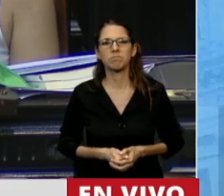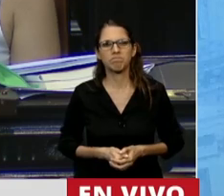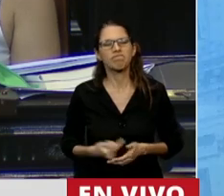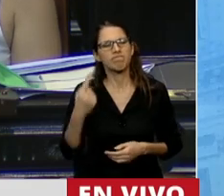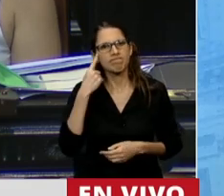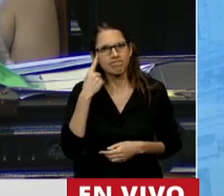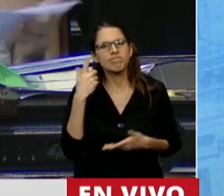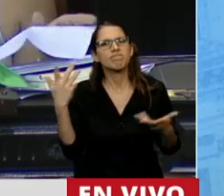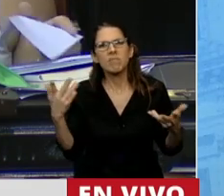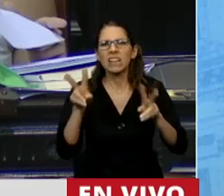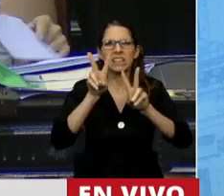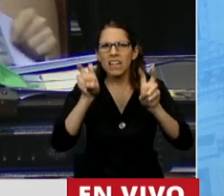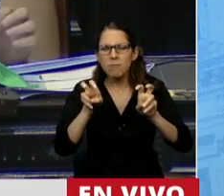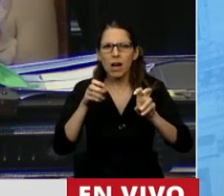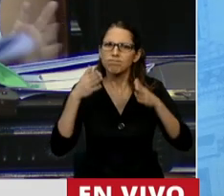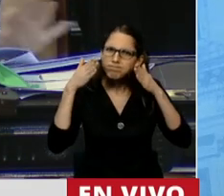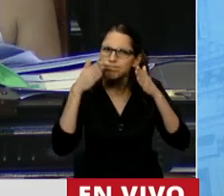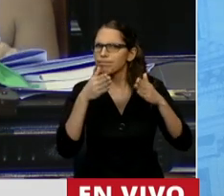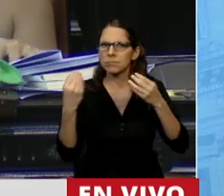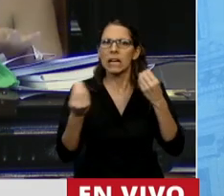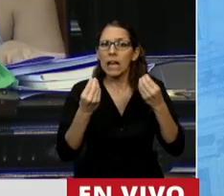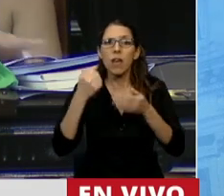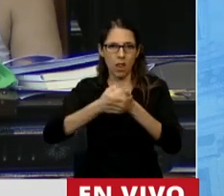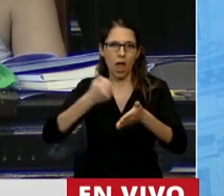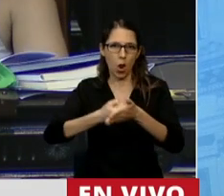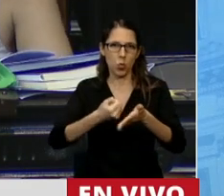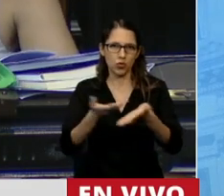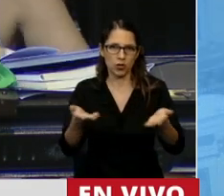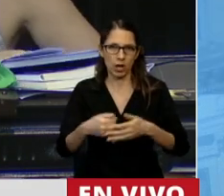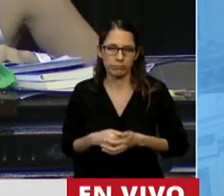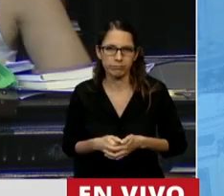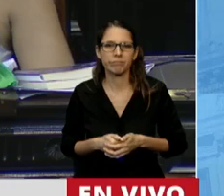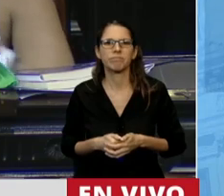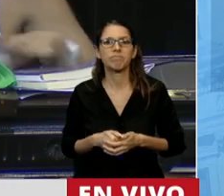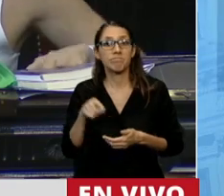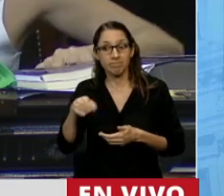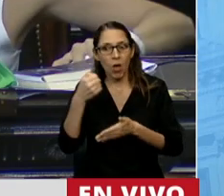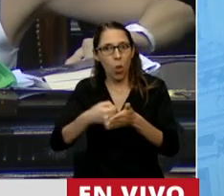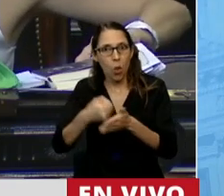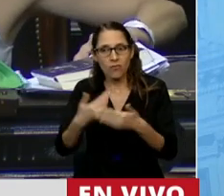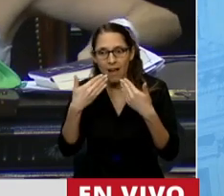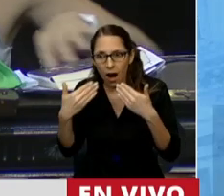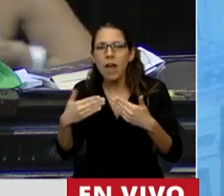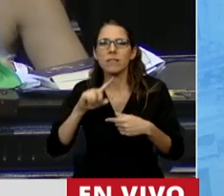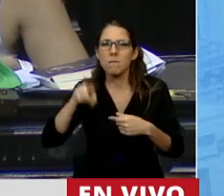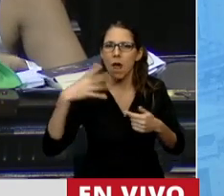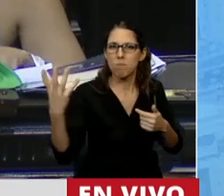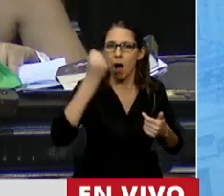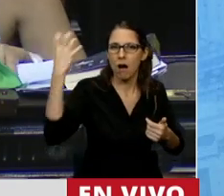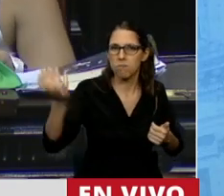que poner el acento en la lucha que nos permite consagrar nuevos